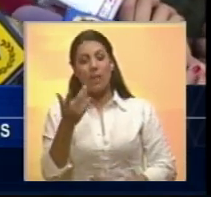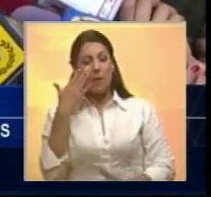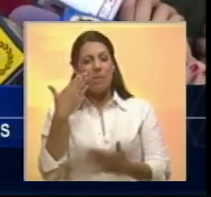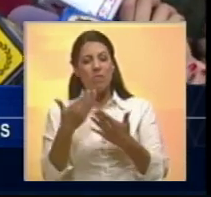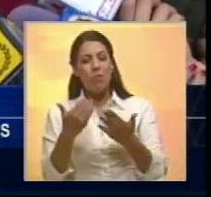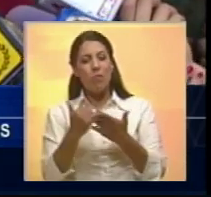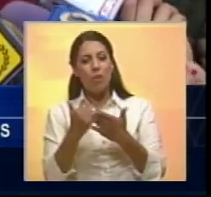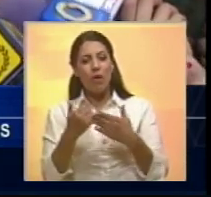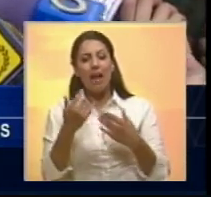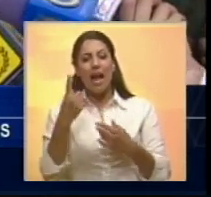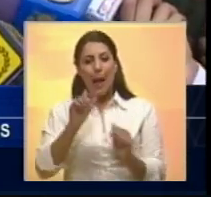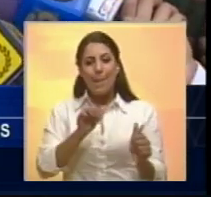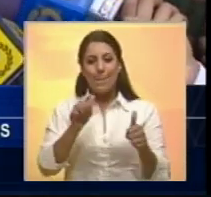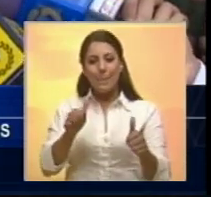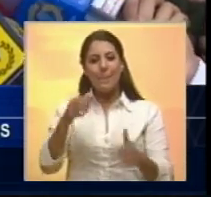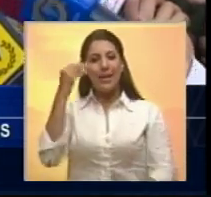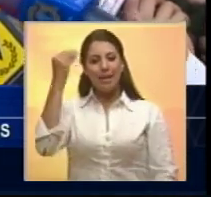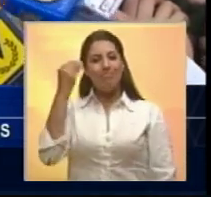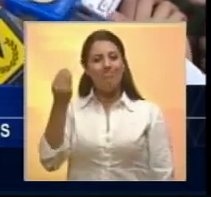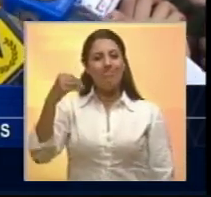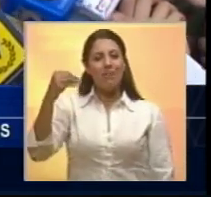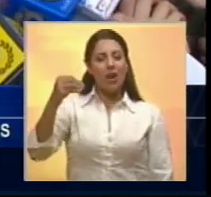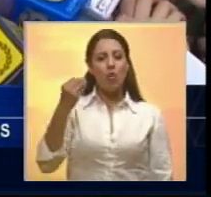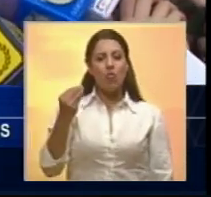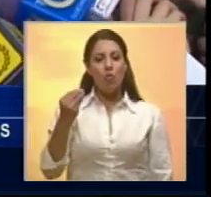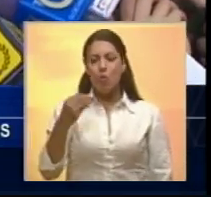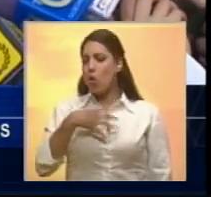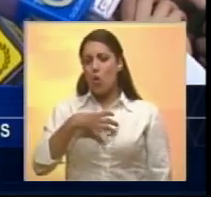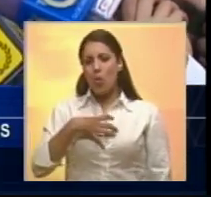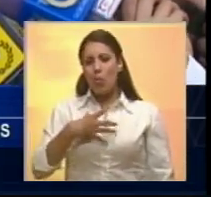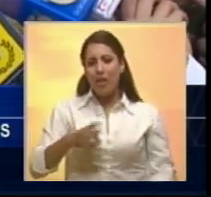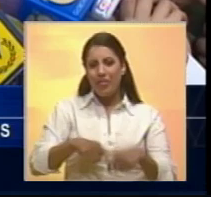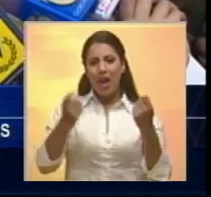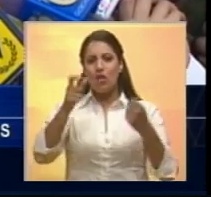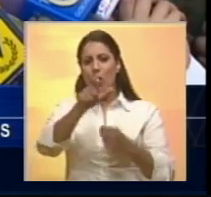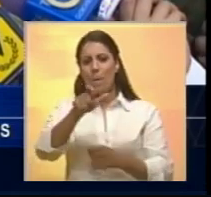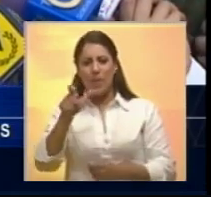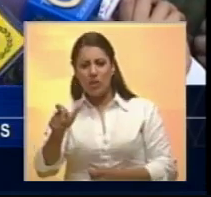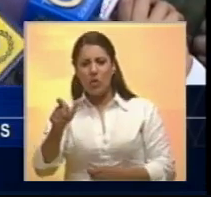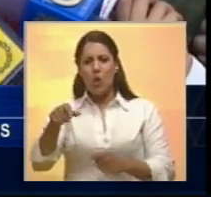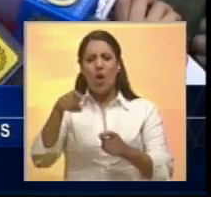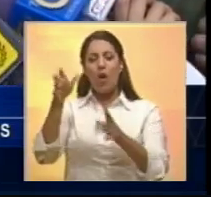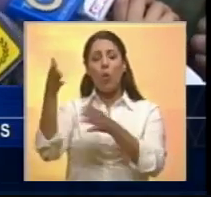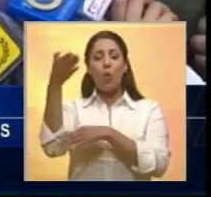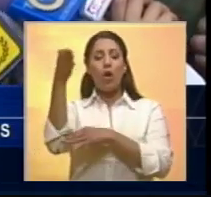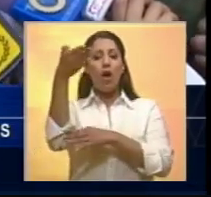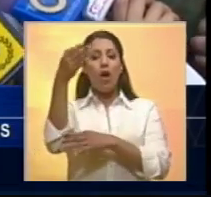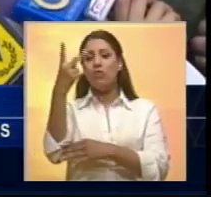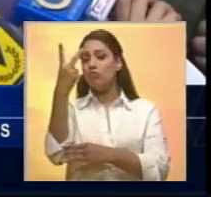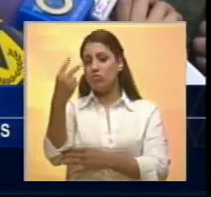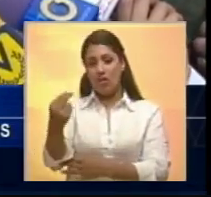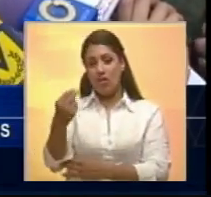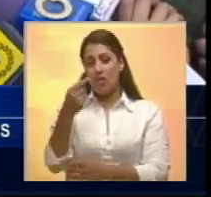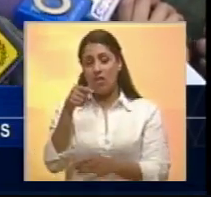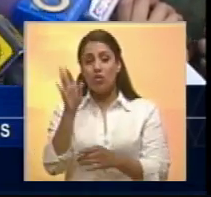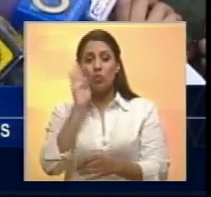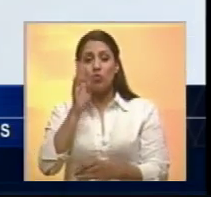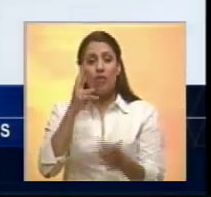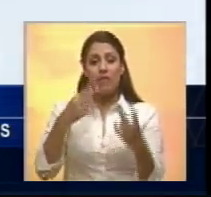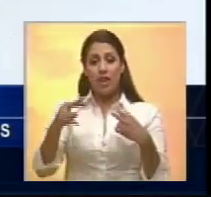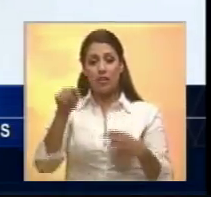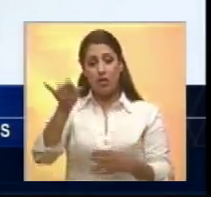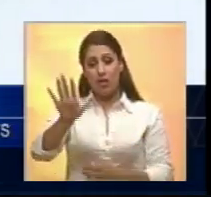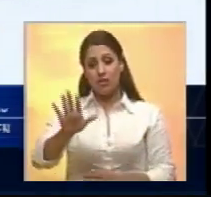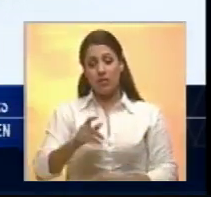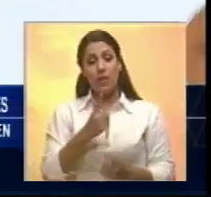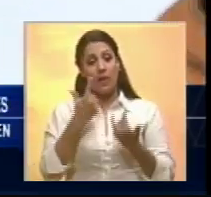ver si empiezan a pensar más en que no se le puede hacer daño al prójimo levantando una bandera política, porque eso es fascismo lo que ellos hacen. Con